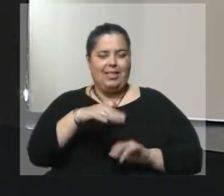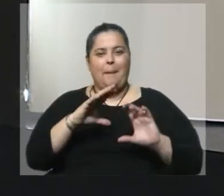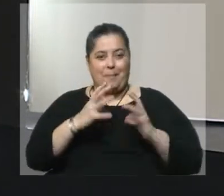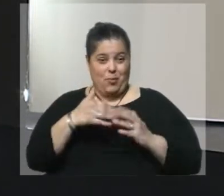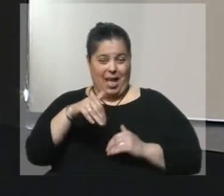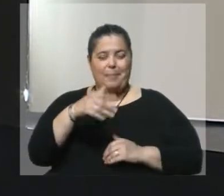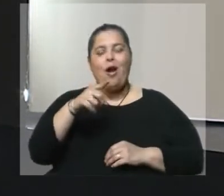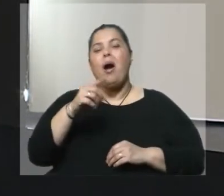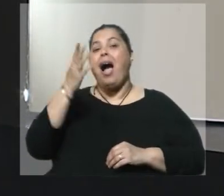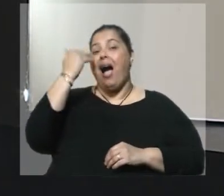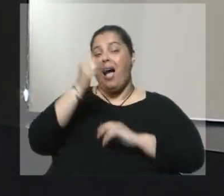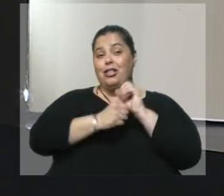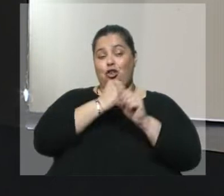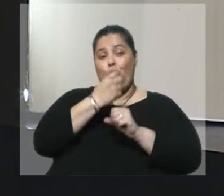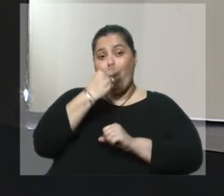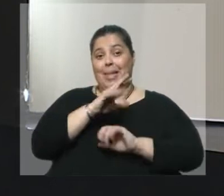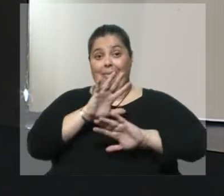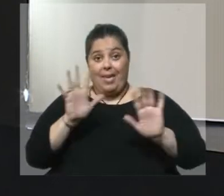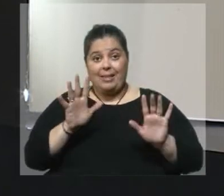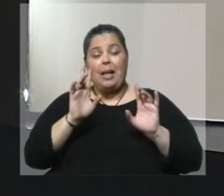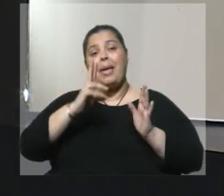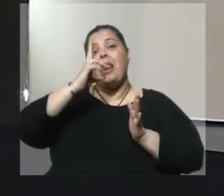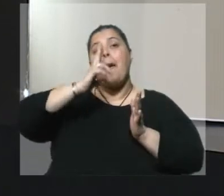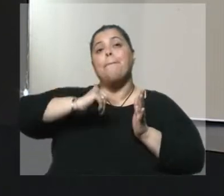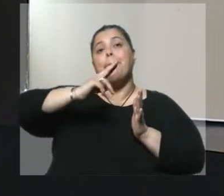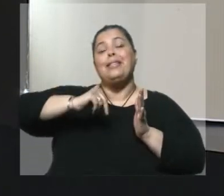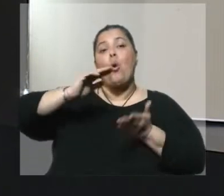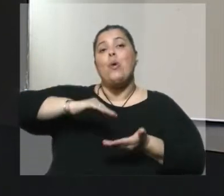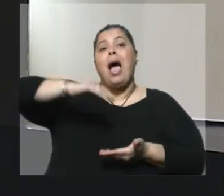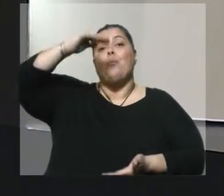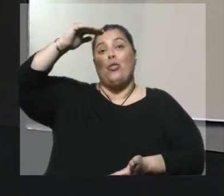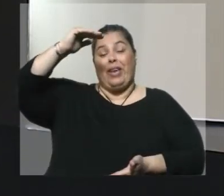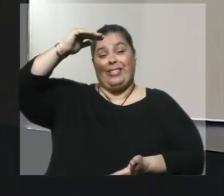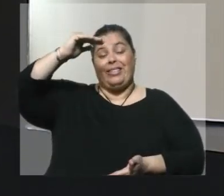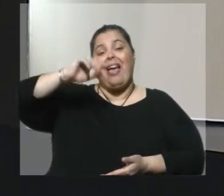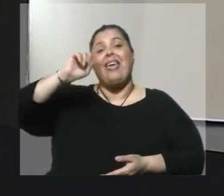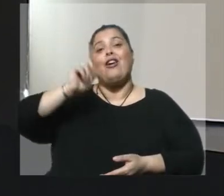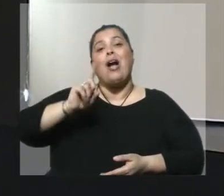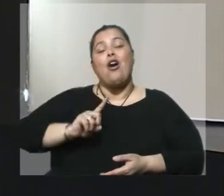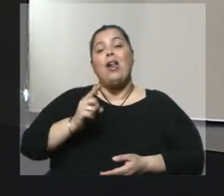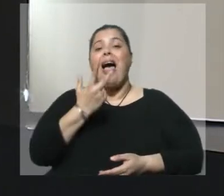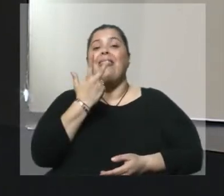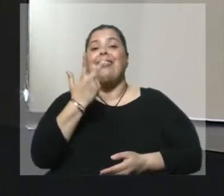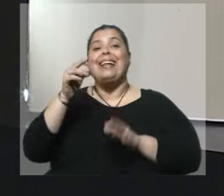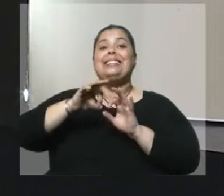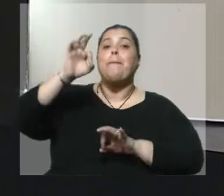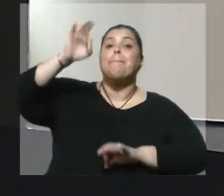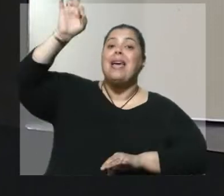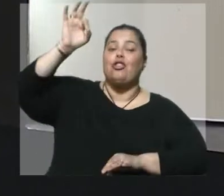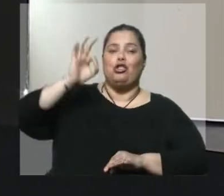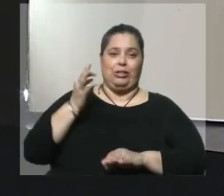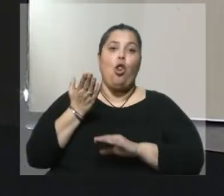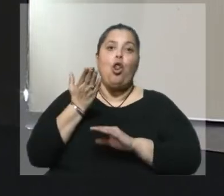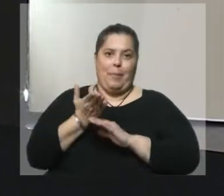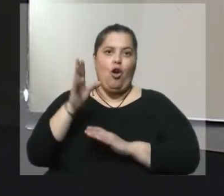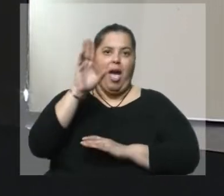en el año 2010 pintó una botella de Coca-Cola de 3 metros, precisamente pedida por